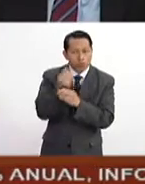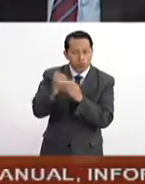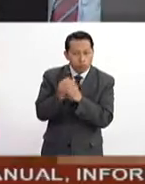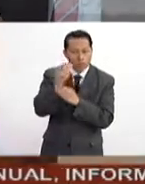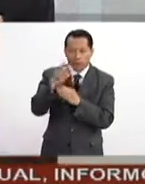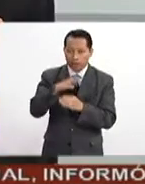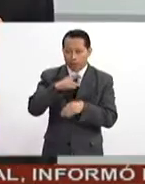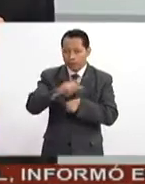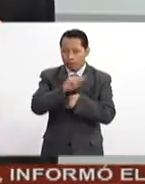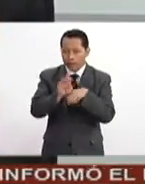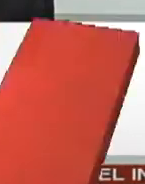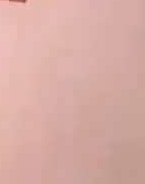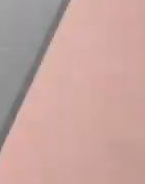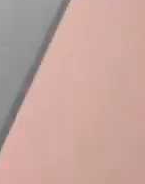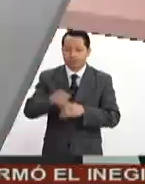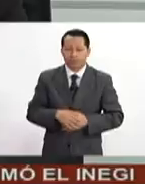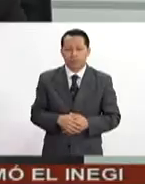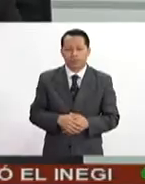nuestro país.